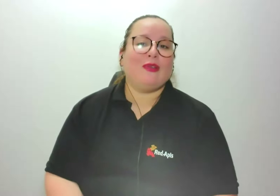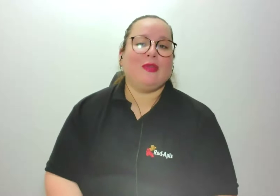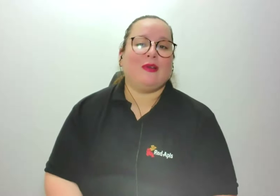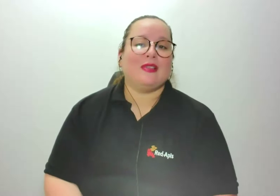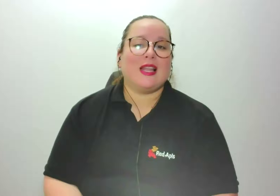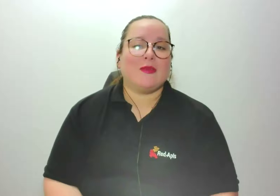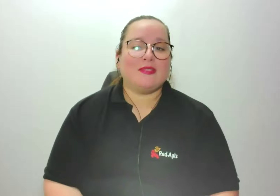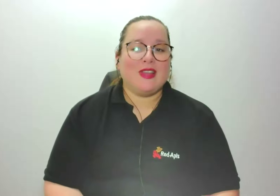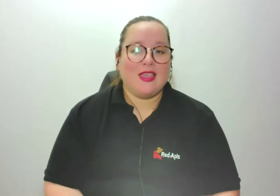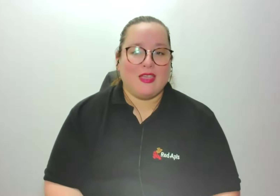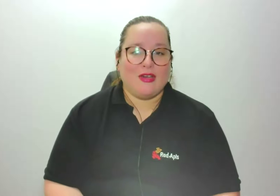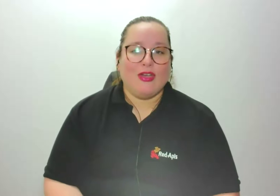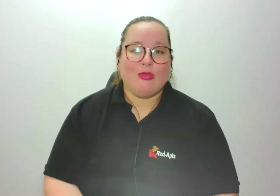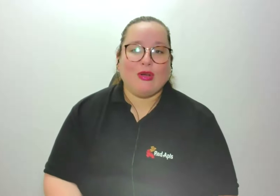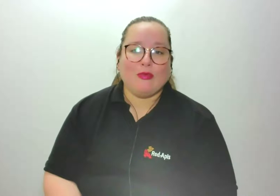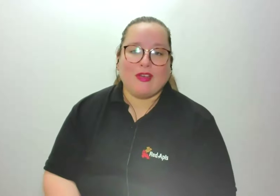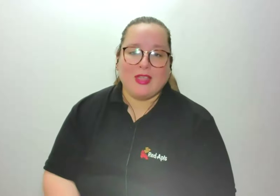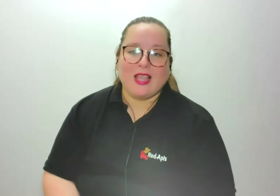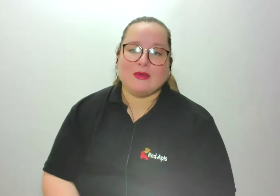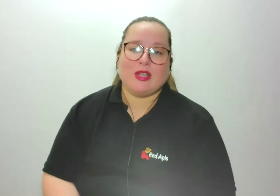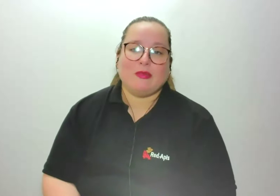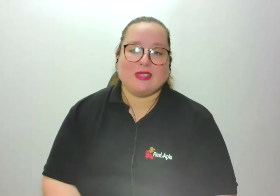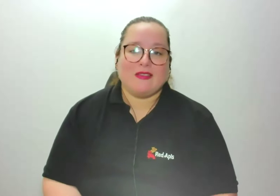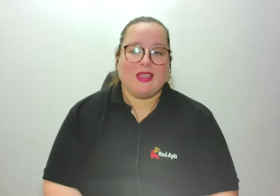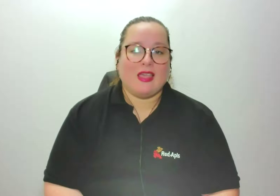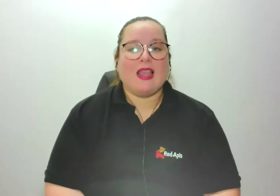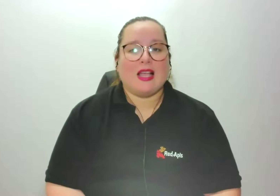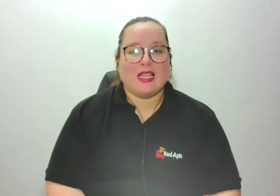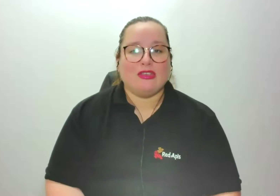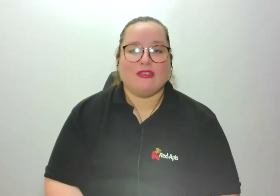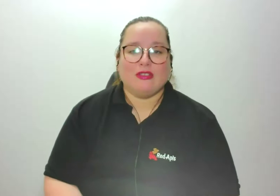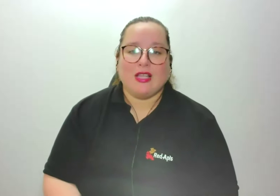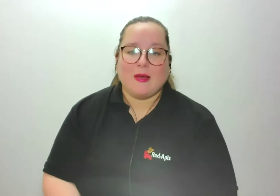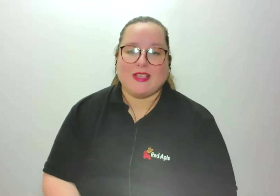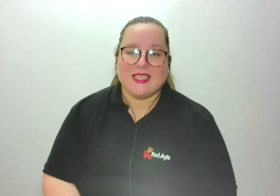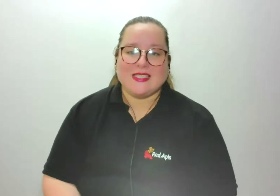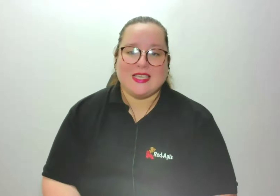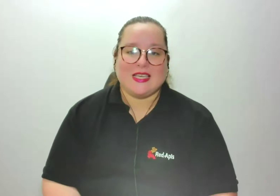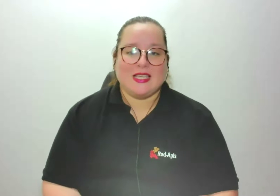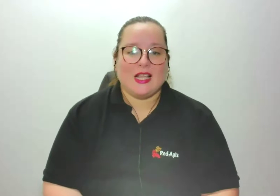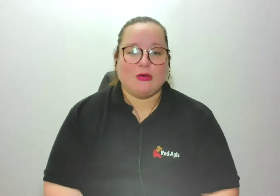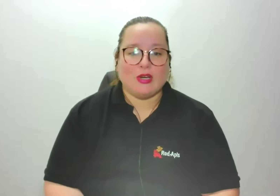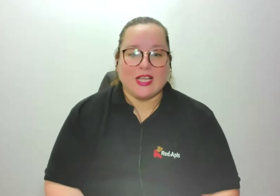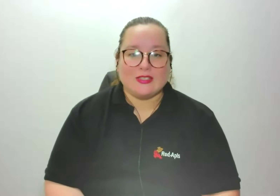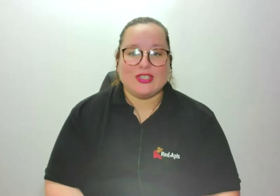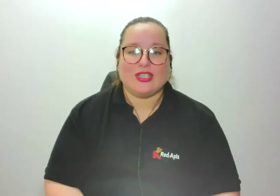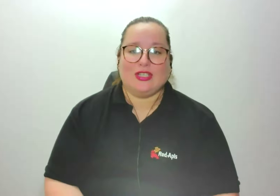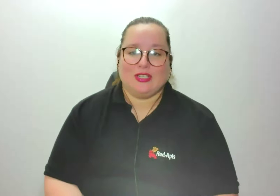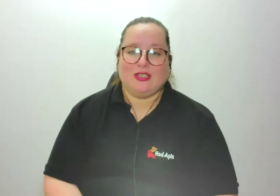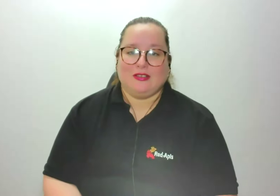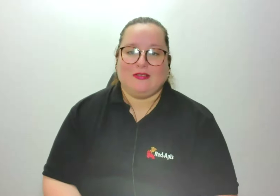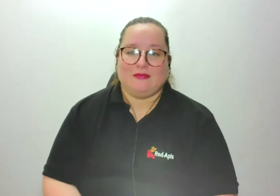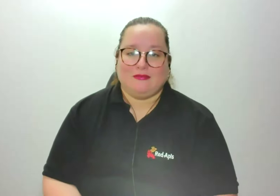trabajo del fonoaudiólogo, esa es la responsabilidad de ellos. Pero como familia somos responsables de darles el cariño, la paciencia, la